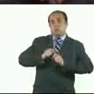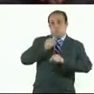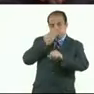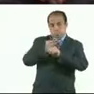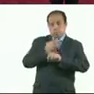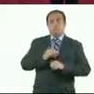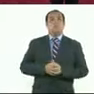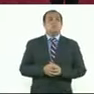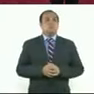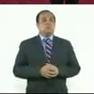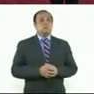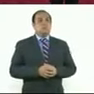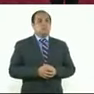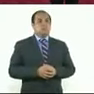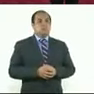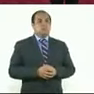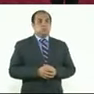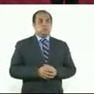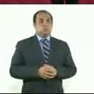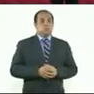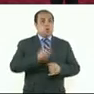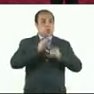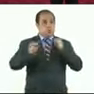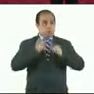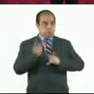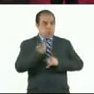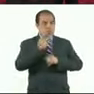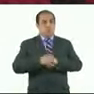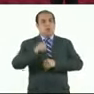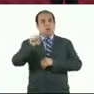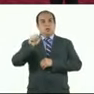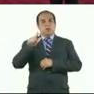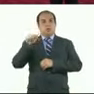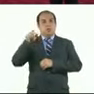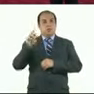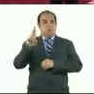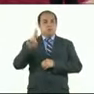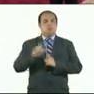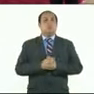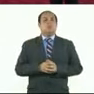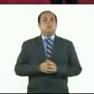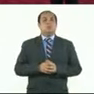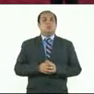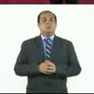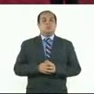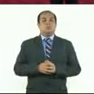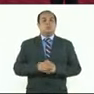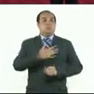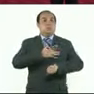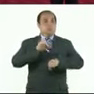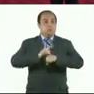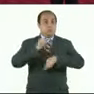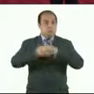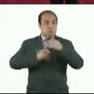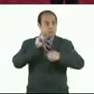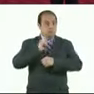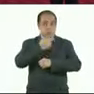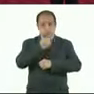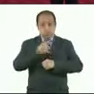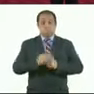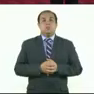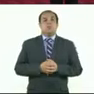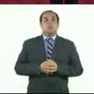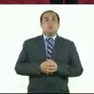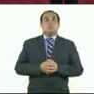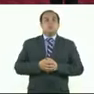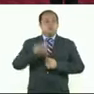Gracias, doctor. Continuamos con la última pregunta de Salvador Corona del Universal. Buenos días a todos. Doctora, en ese